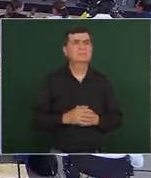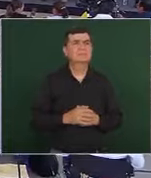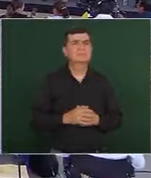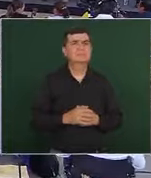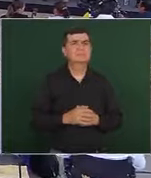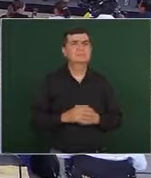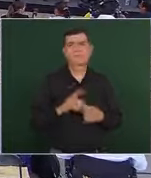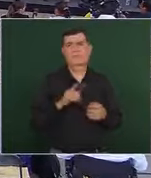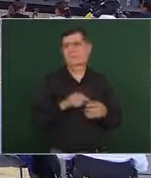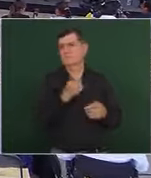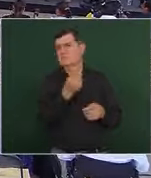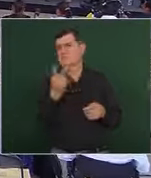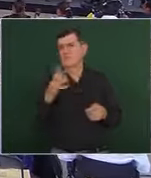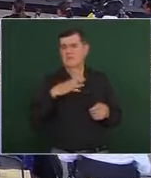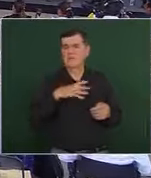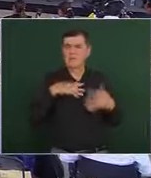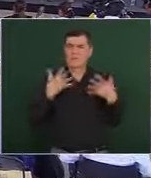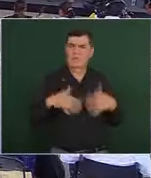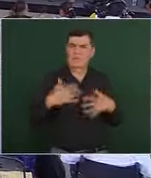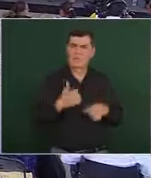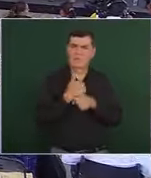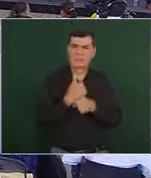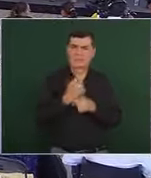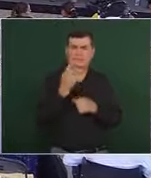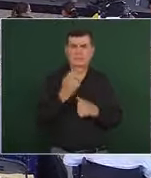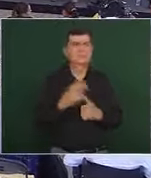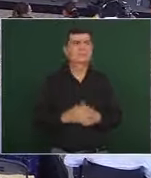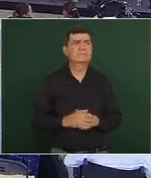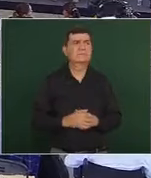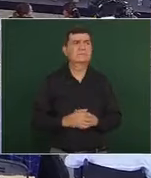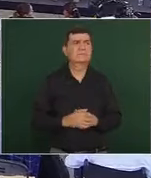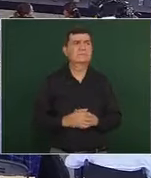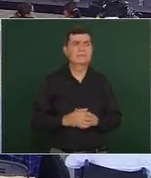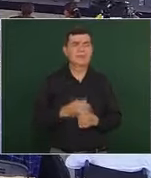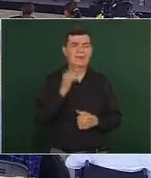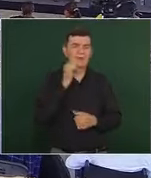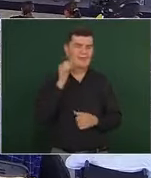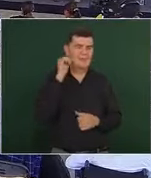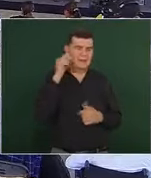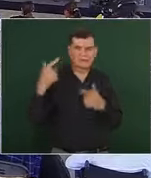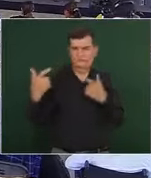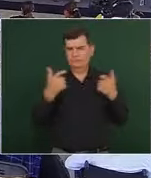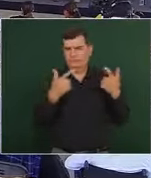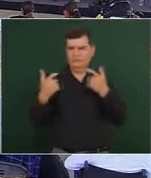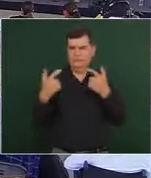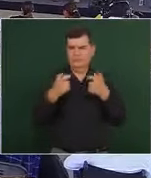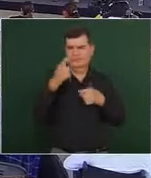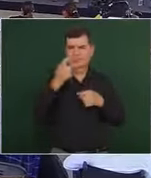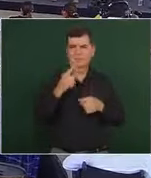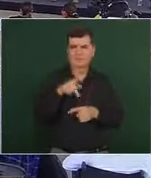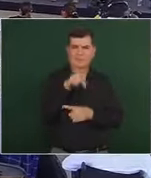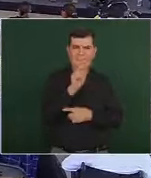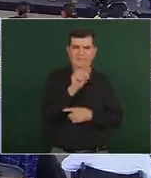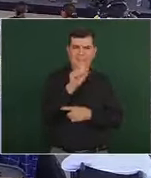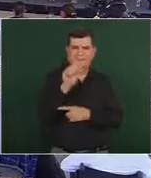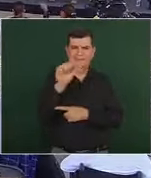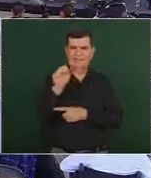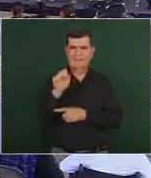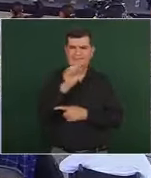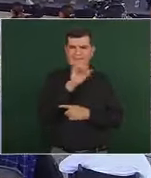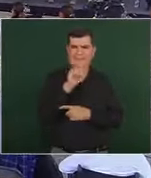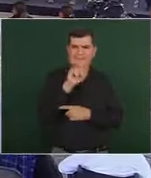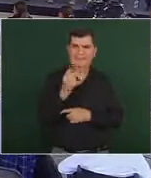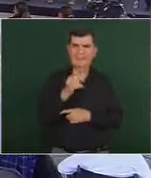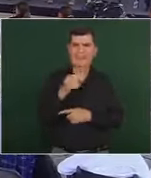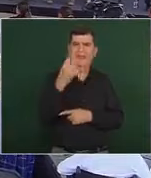a cualquier persona le duele todo esto. Sí, ayer hubo un tiroteo en Kansas City a las 14